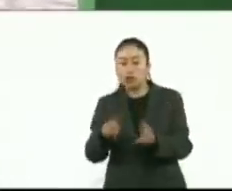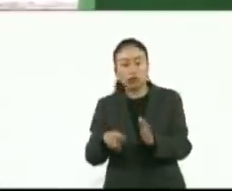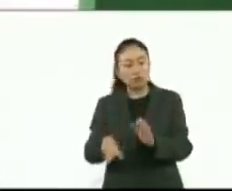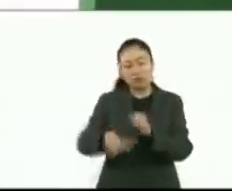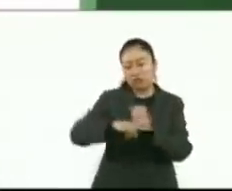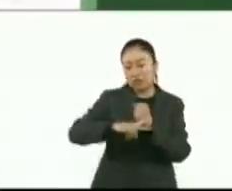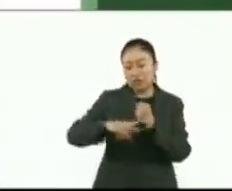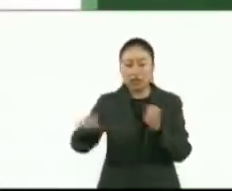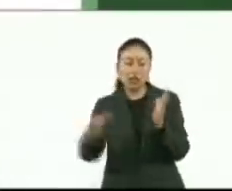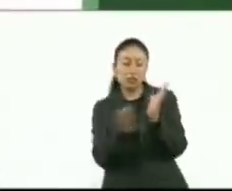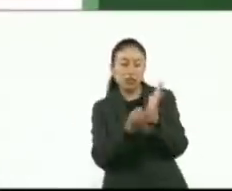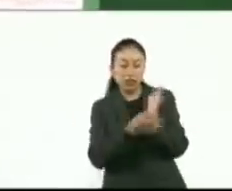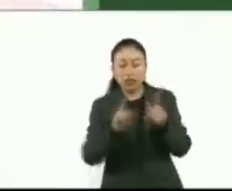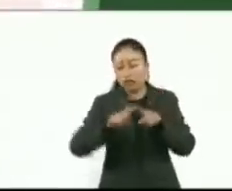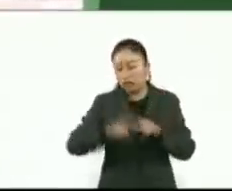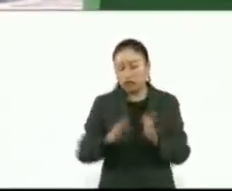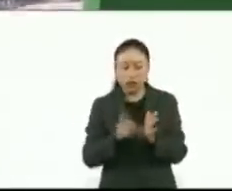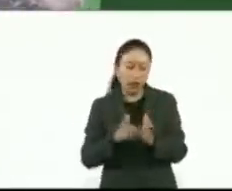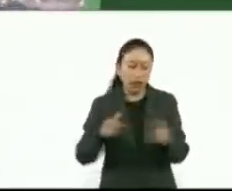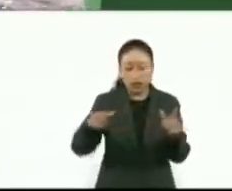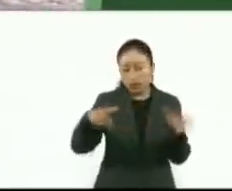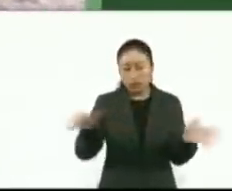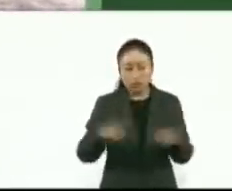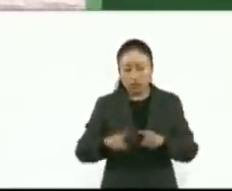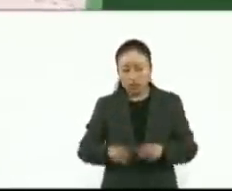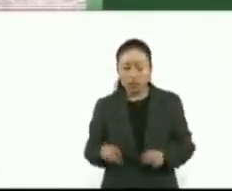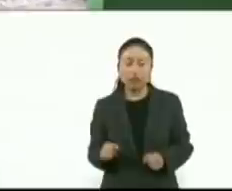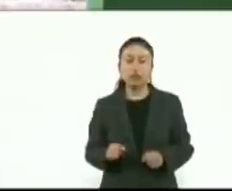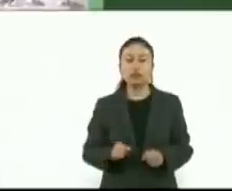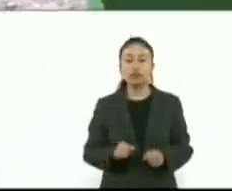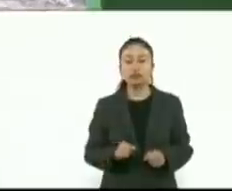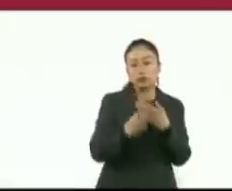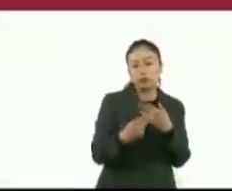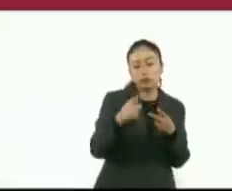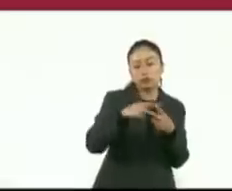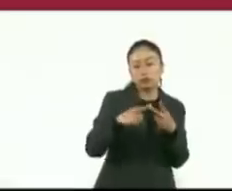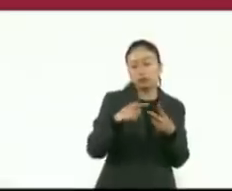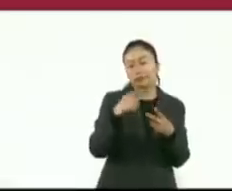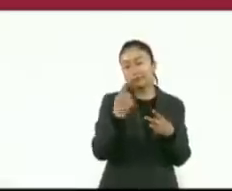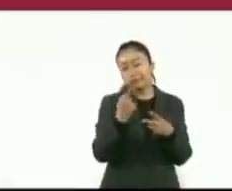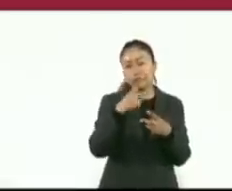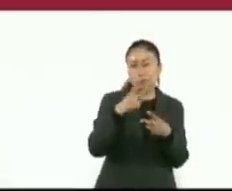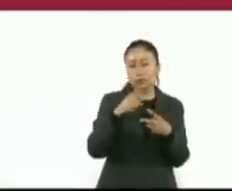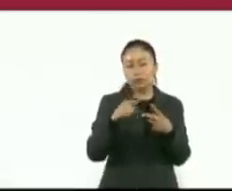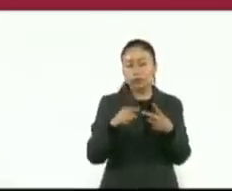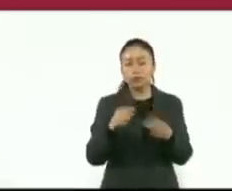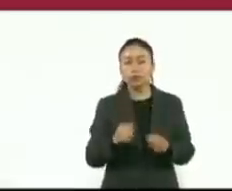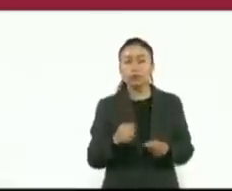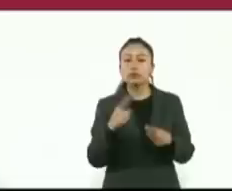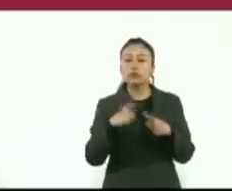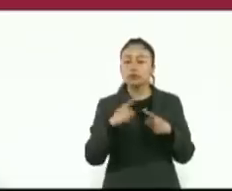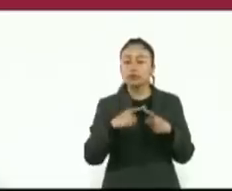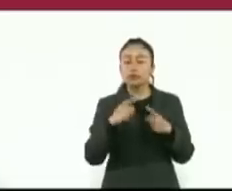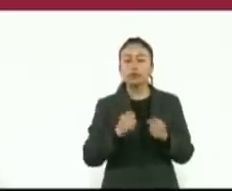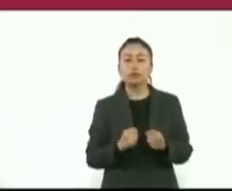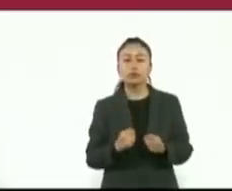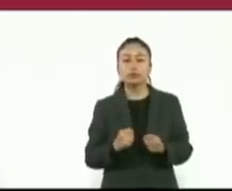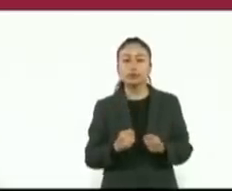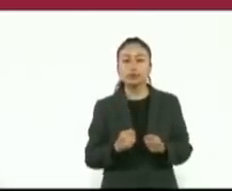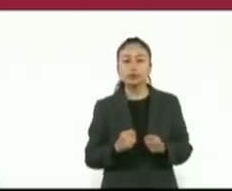uno de los ejes de este proyecto, o dos de los ejes fundamentales, uno tiene que ver